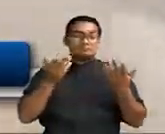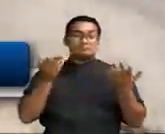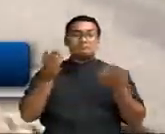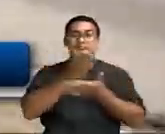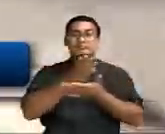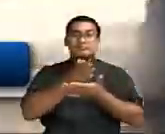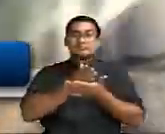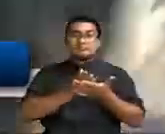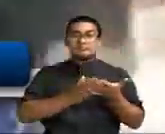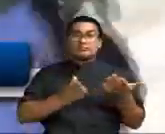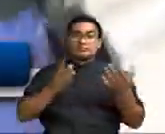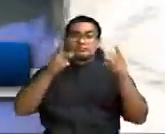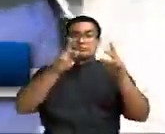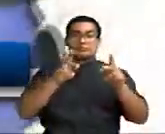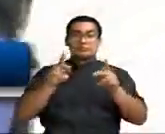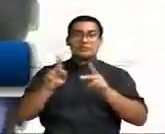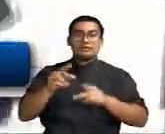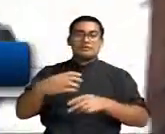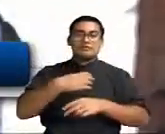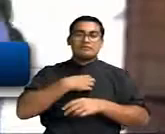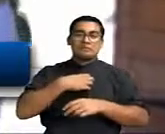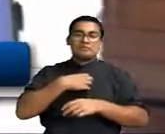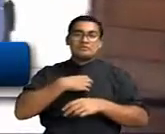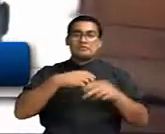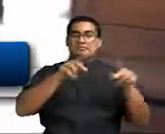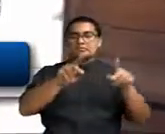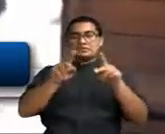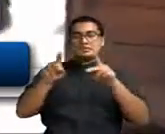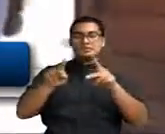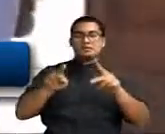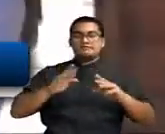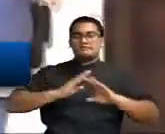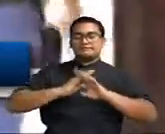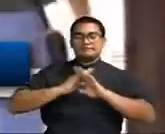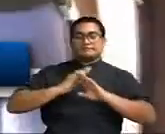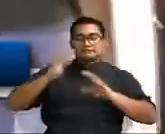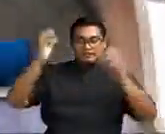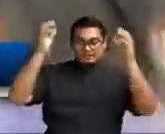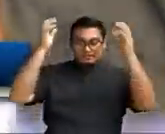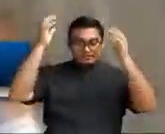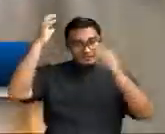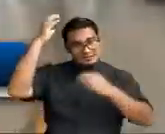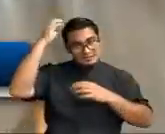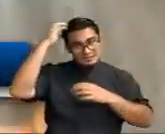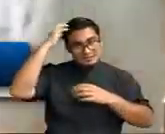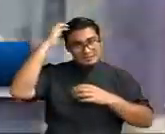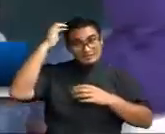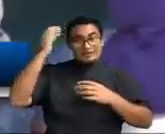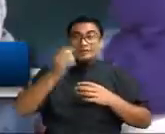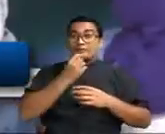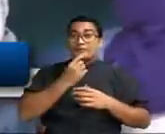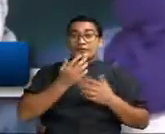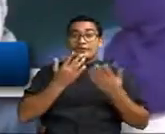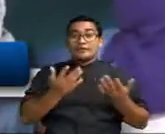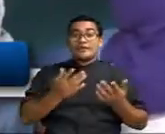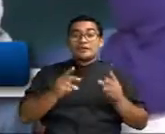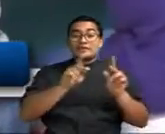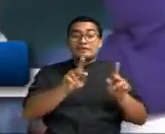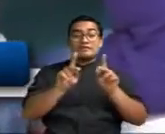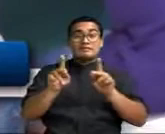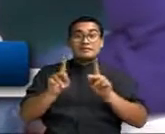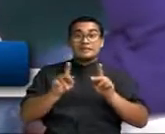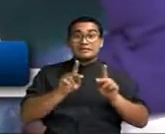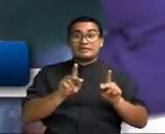factores protectores o mecanismos de defensa propio que trae la persona a nivel cerebral. Porque no todos los que sufren